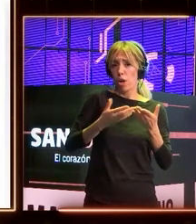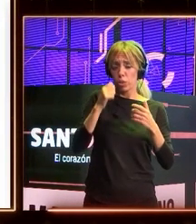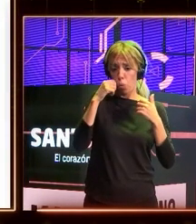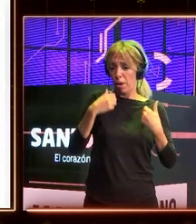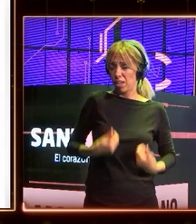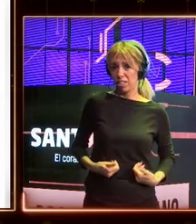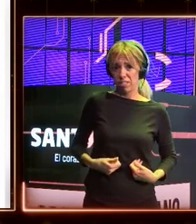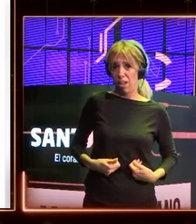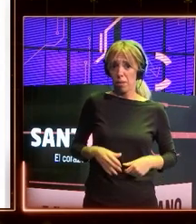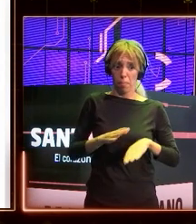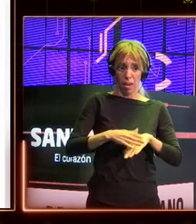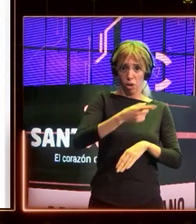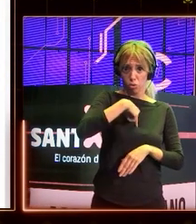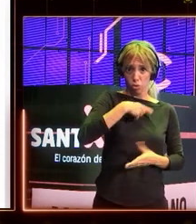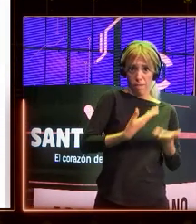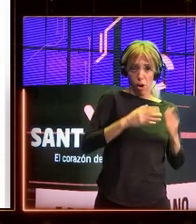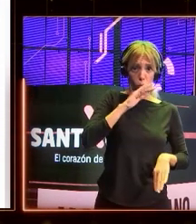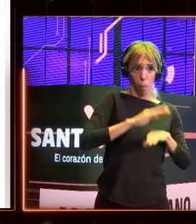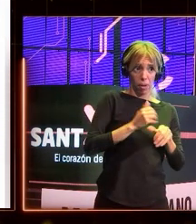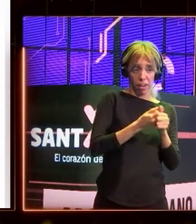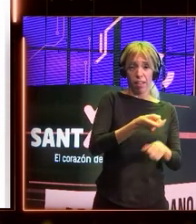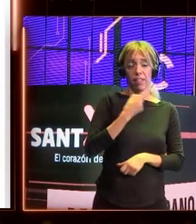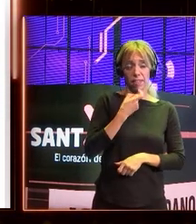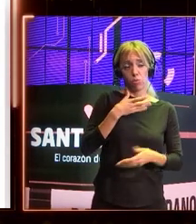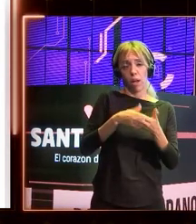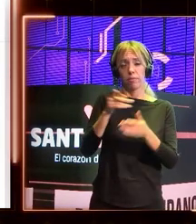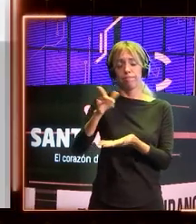tenemos problemas para hacerlo. Gracias.